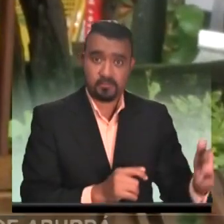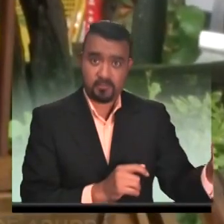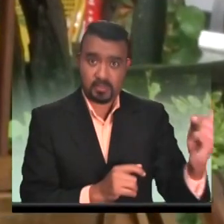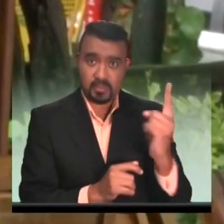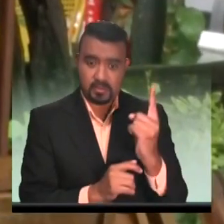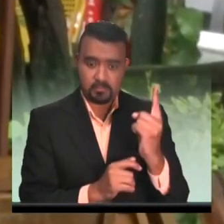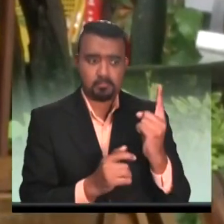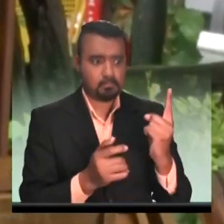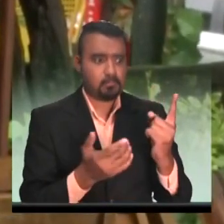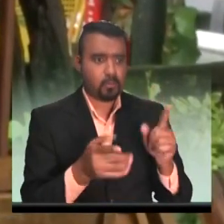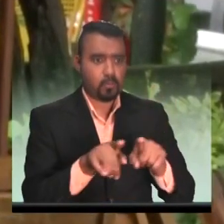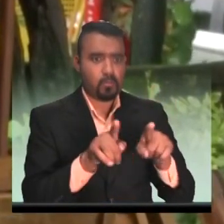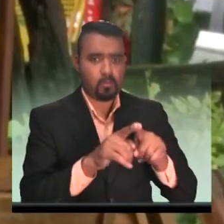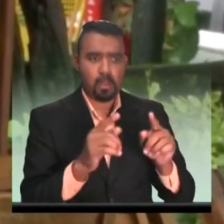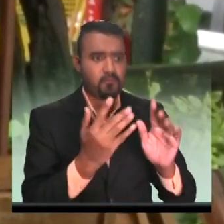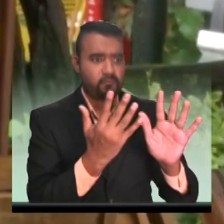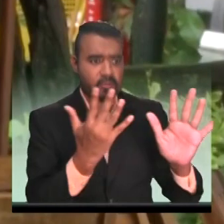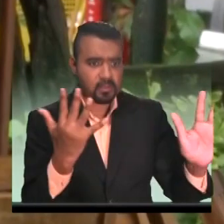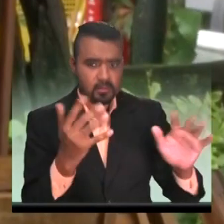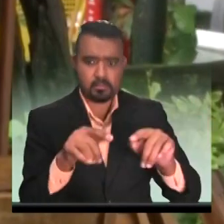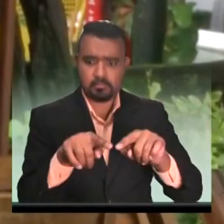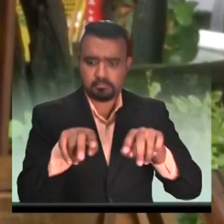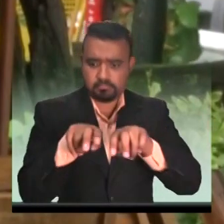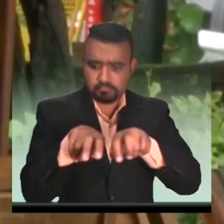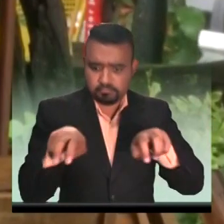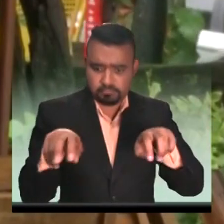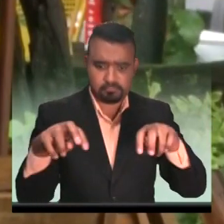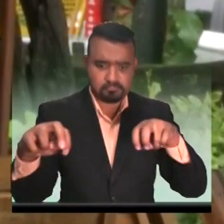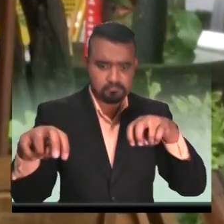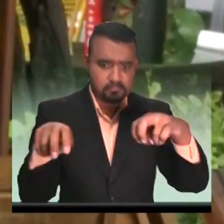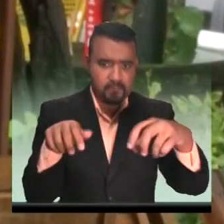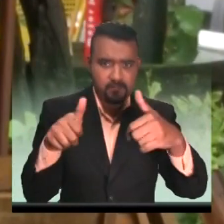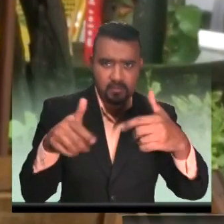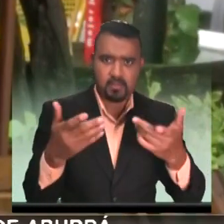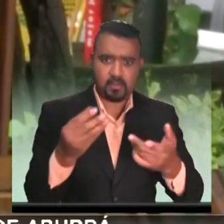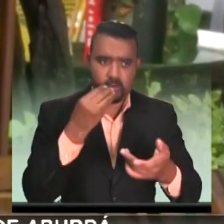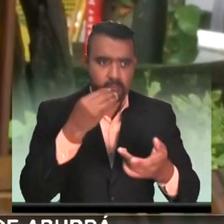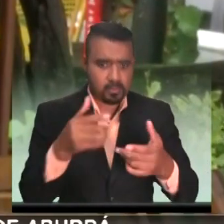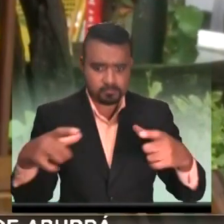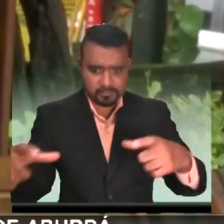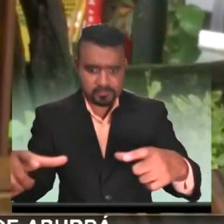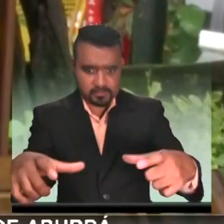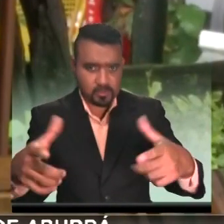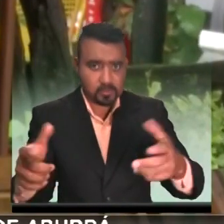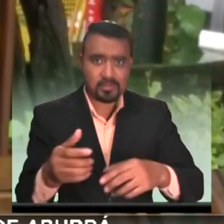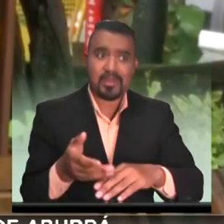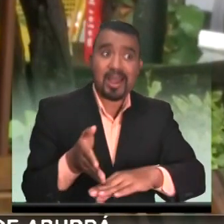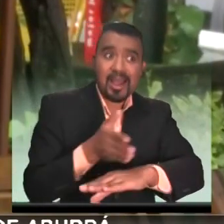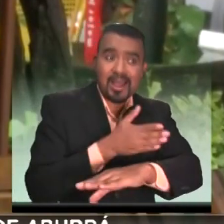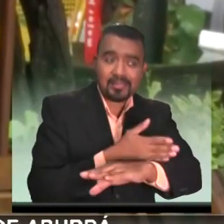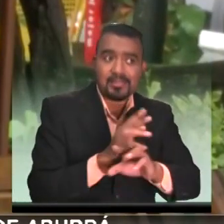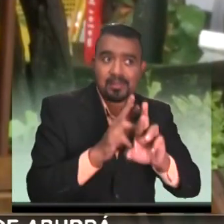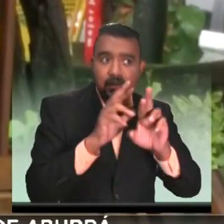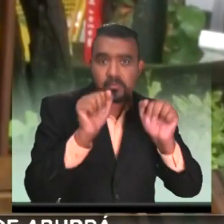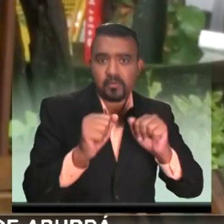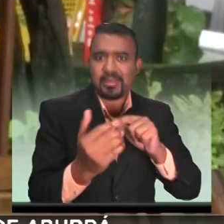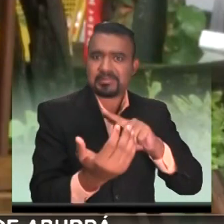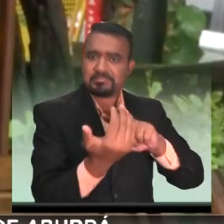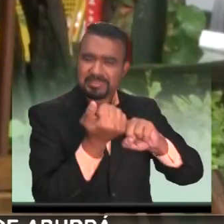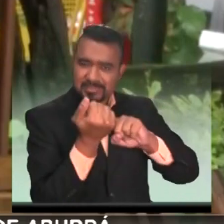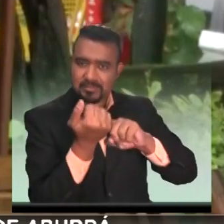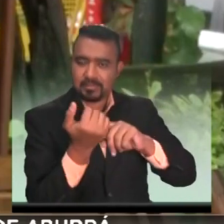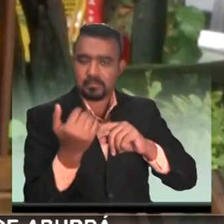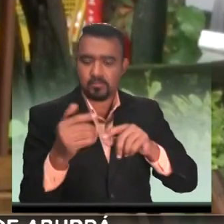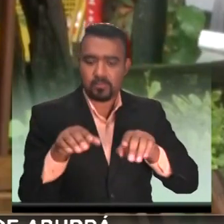hora de entrar, que hagan las filas correctamente. Importante. Si es posible que hagan la reservación con antelación para poder preparar